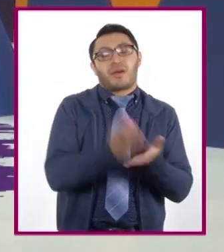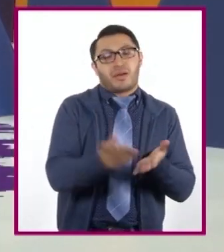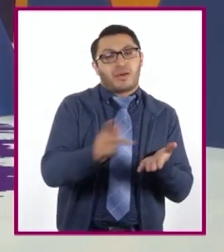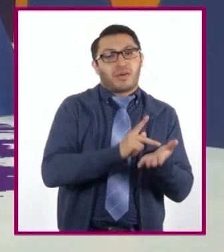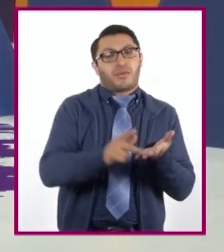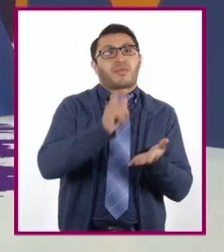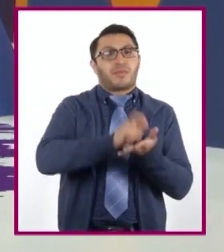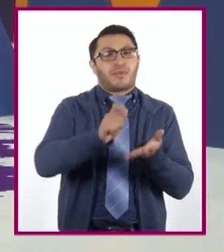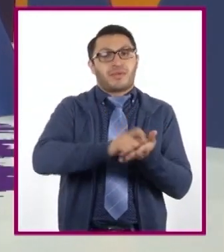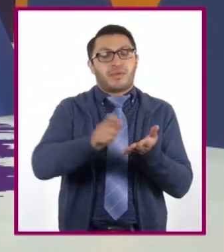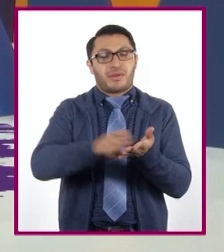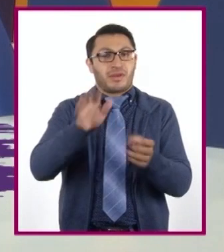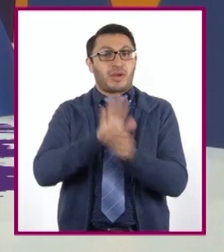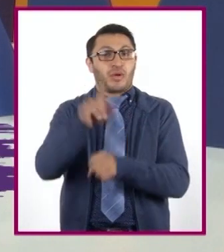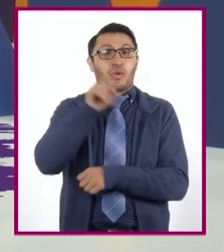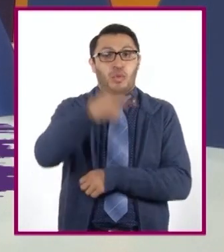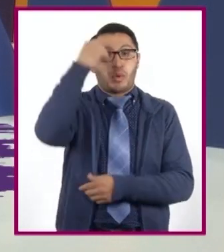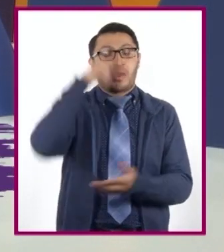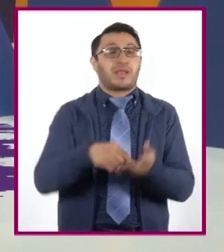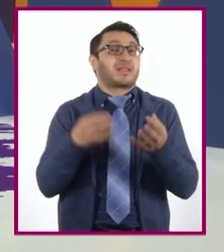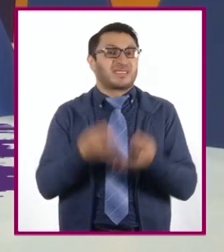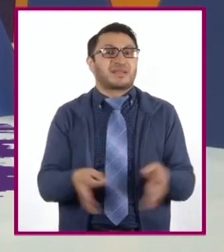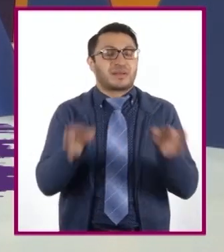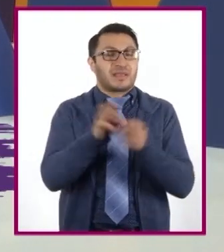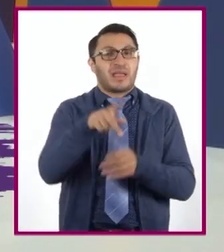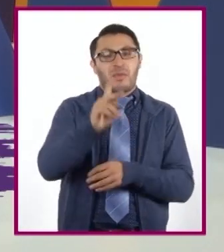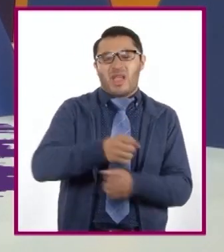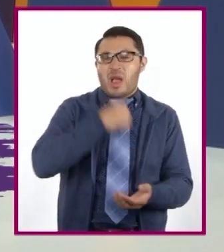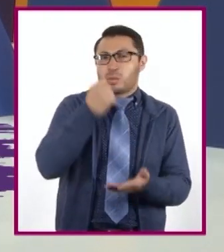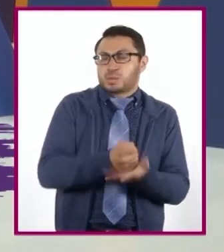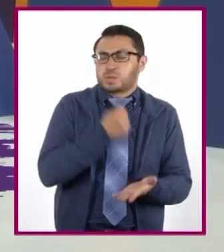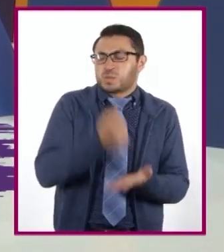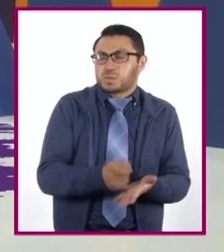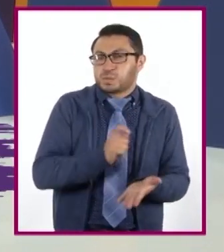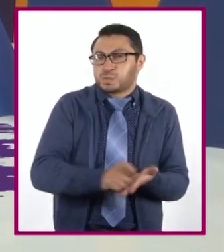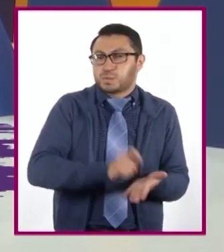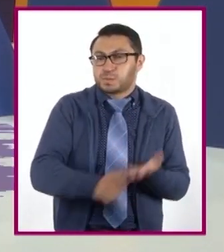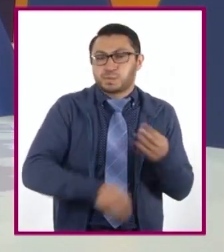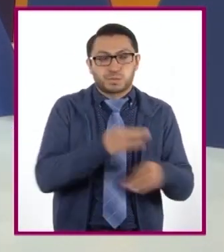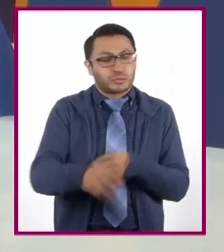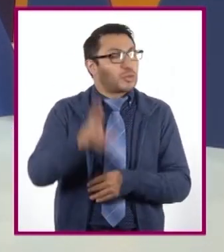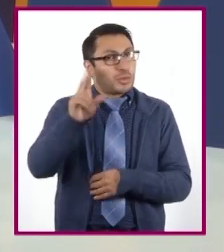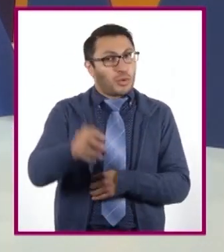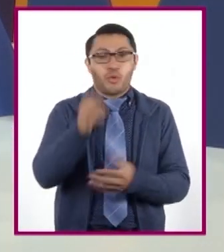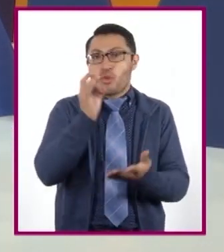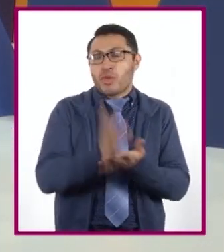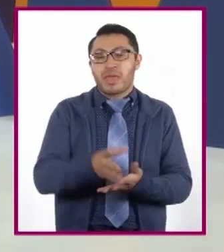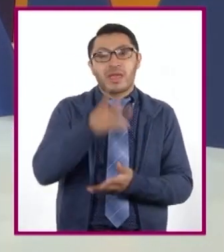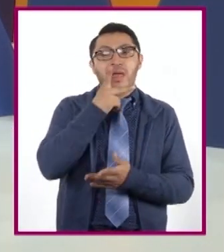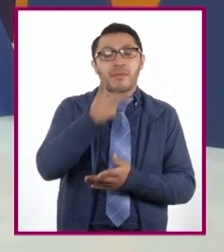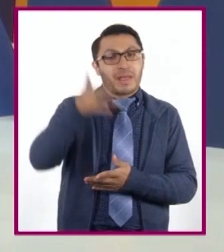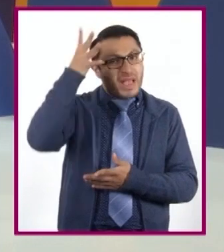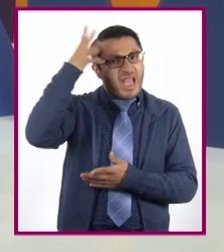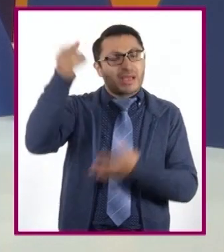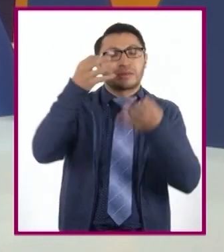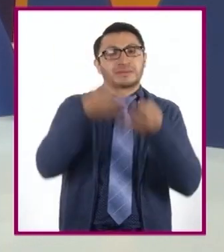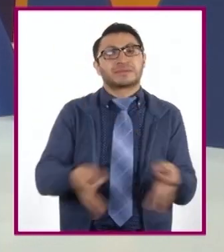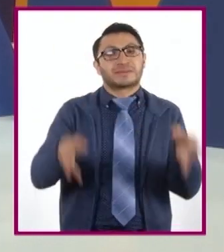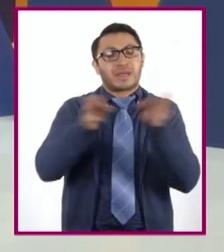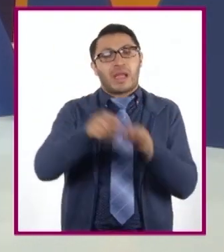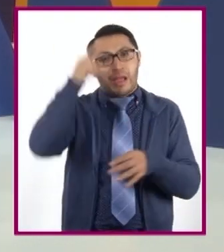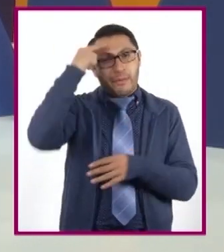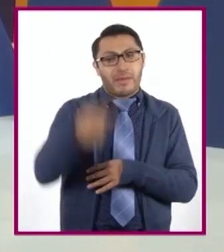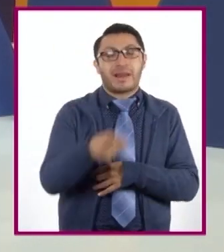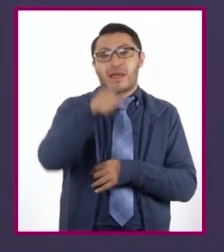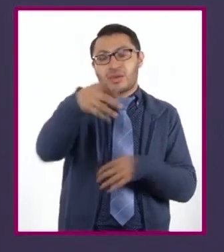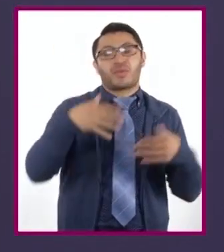tomar notas de lo que consideren importante, aunque no es necesario que escriban todo. Escriban palabras clave que les ayuden a entender lo expuesto en